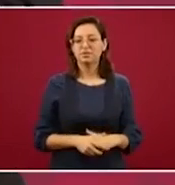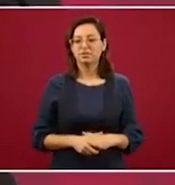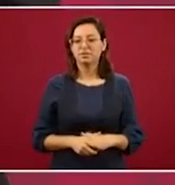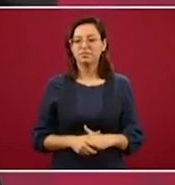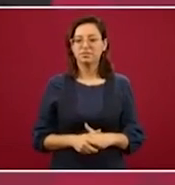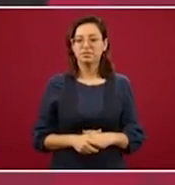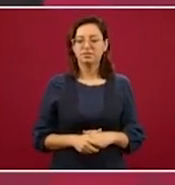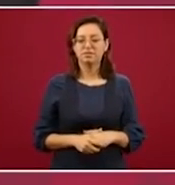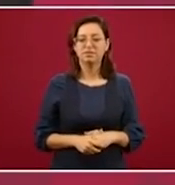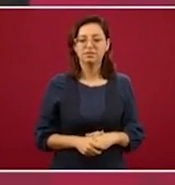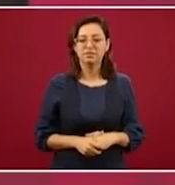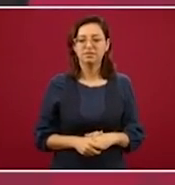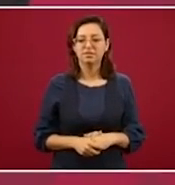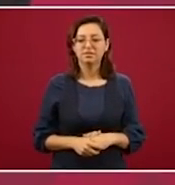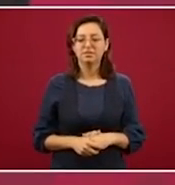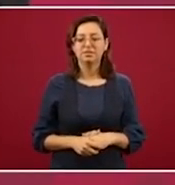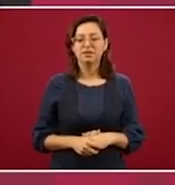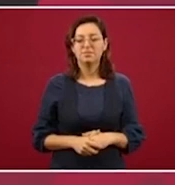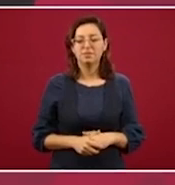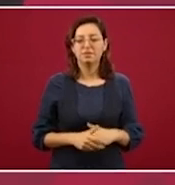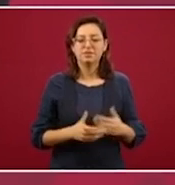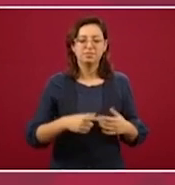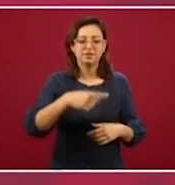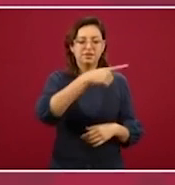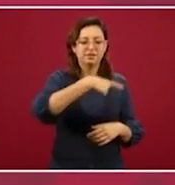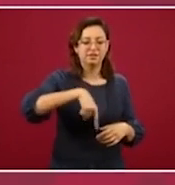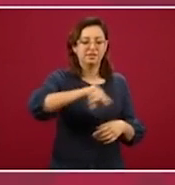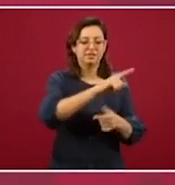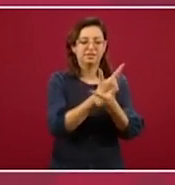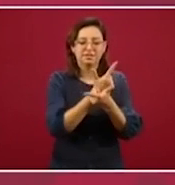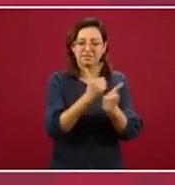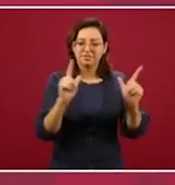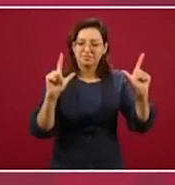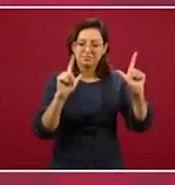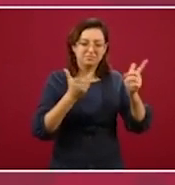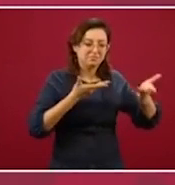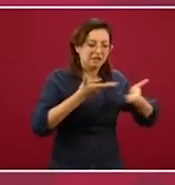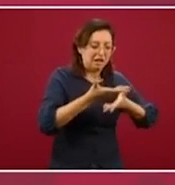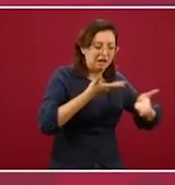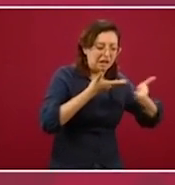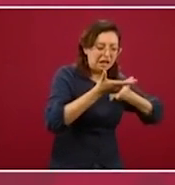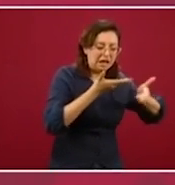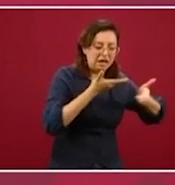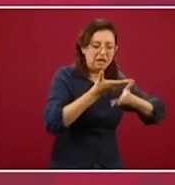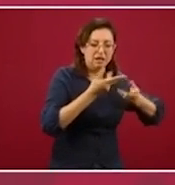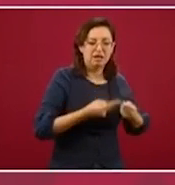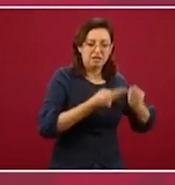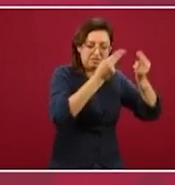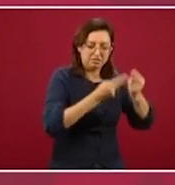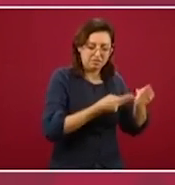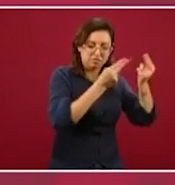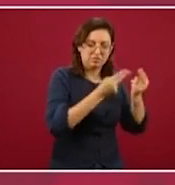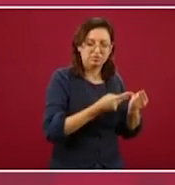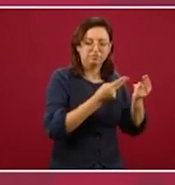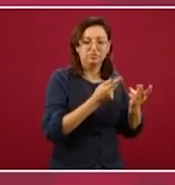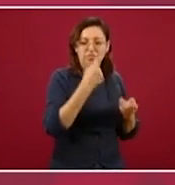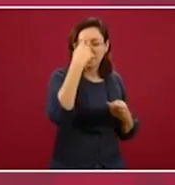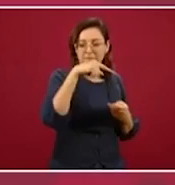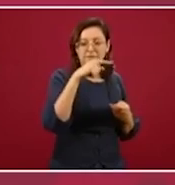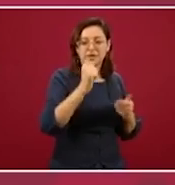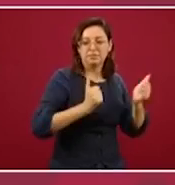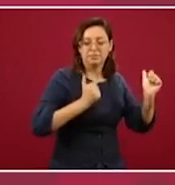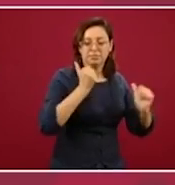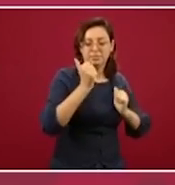no ejercían la libertad, negociaban la libertad para sacar provecho